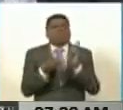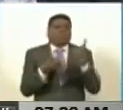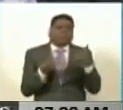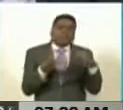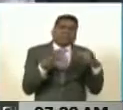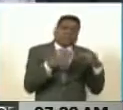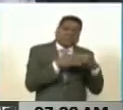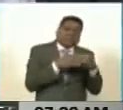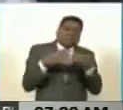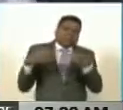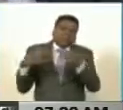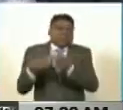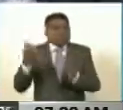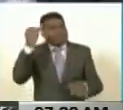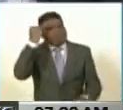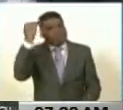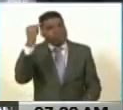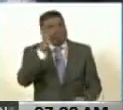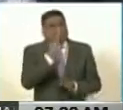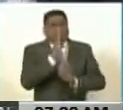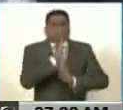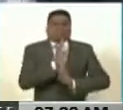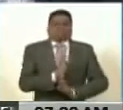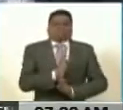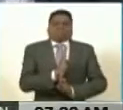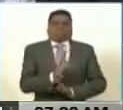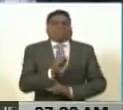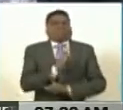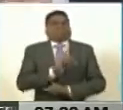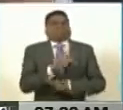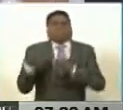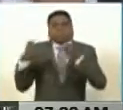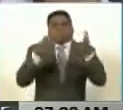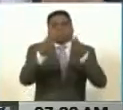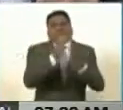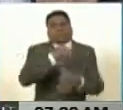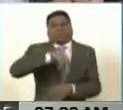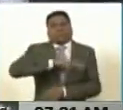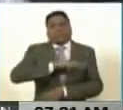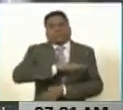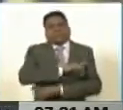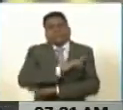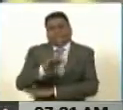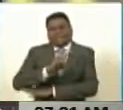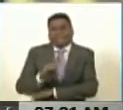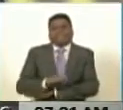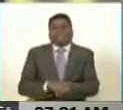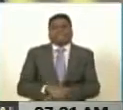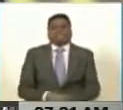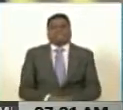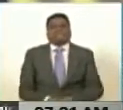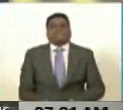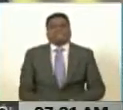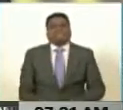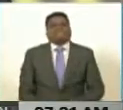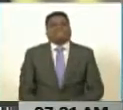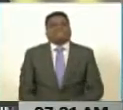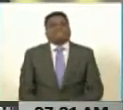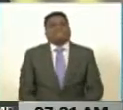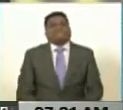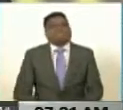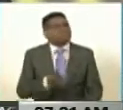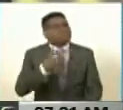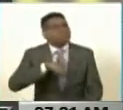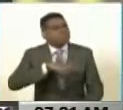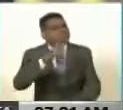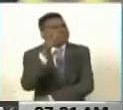factores, que ese camino es el que debemos insistir. Más allá de a veces uno escucha